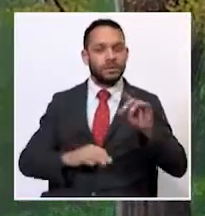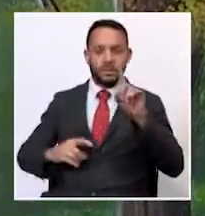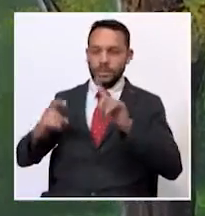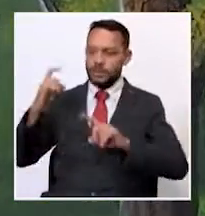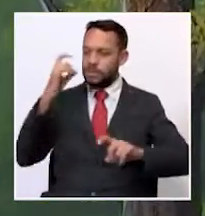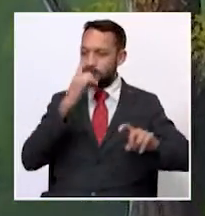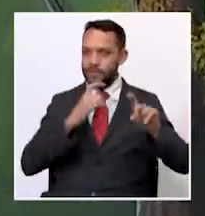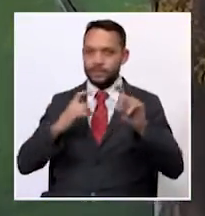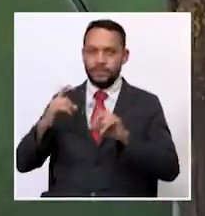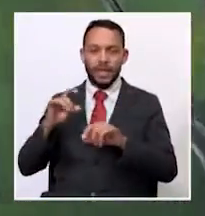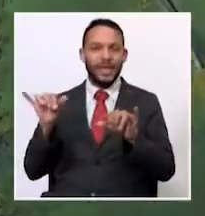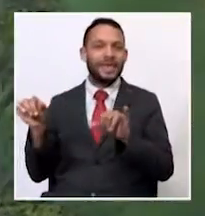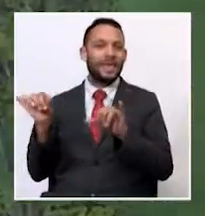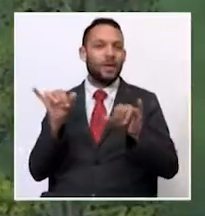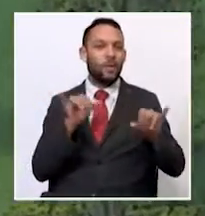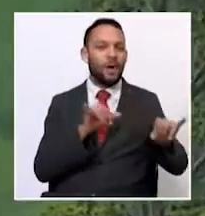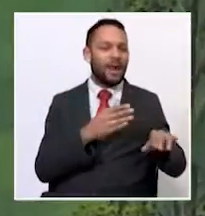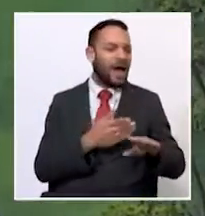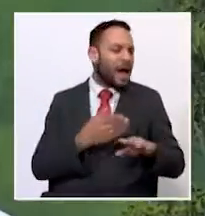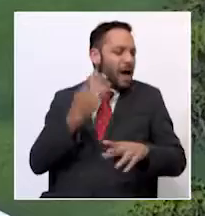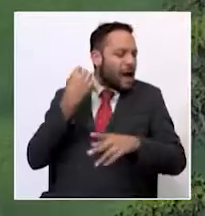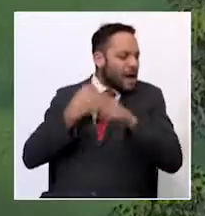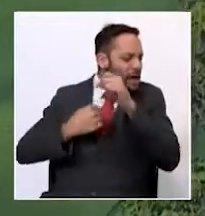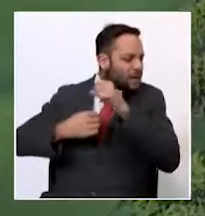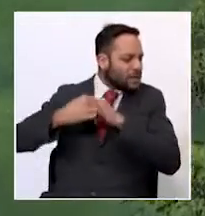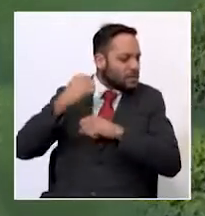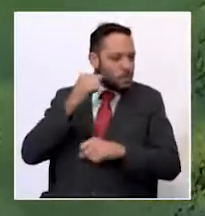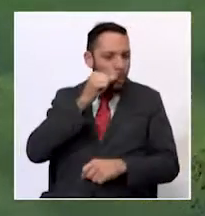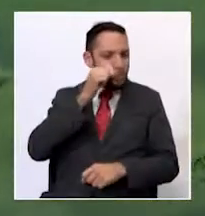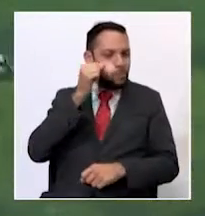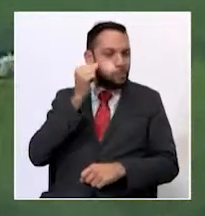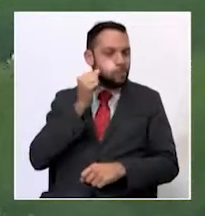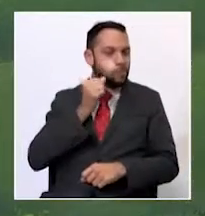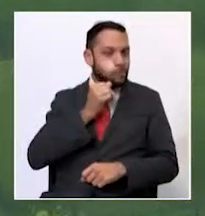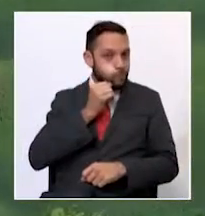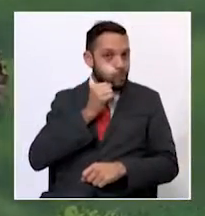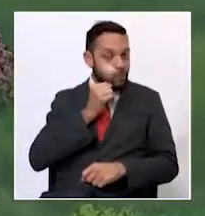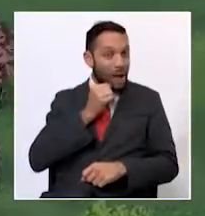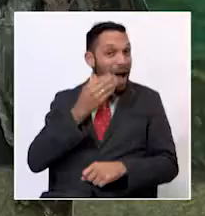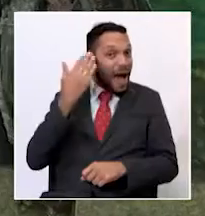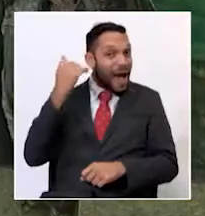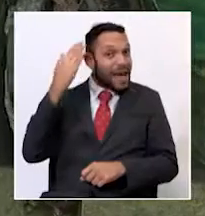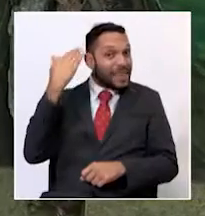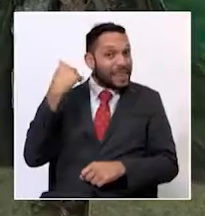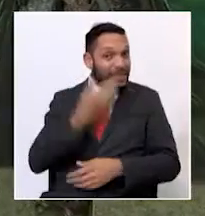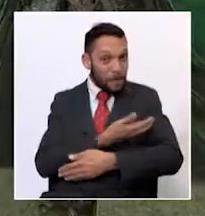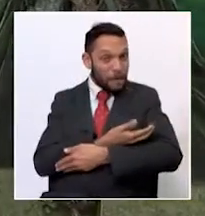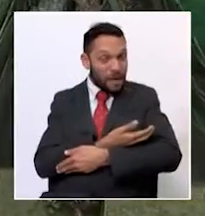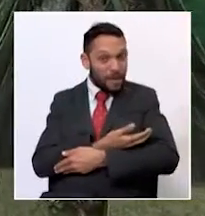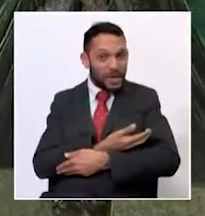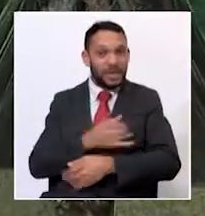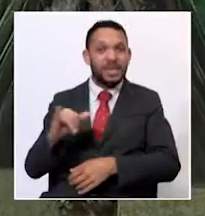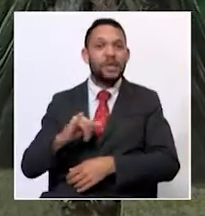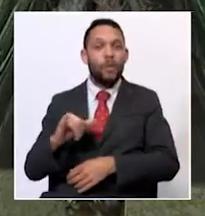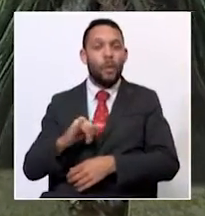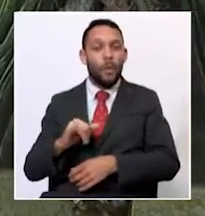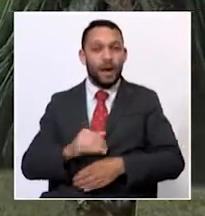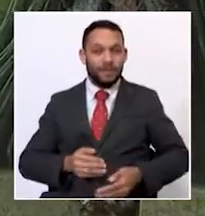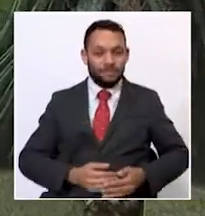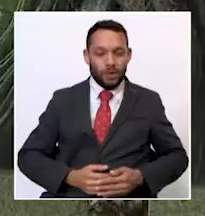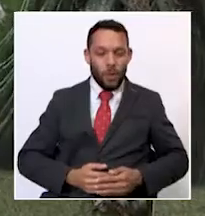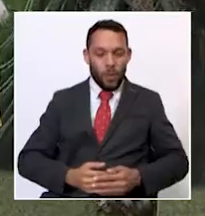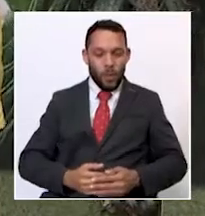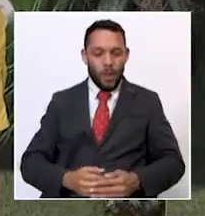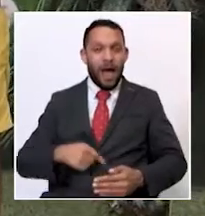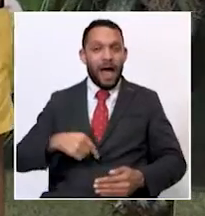al vientre, a la parte del líquido amniótico. Tuve la oportunidad de atender partos en Medellín